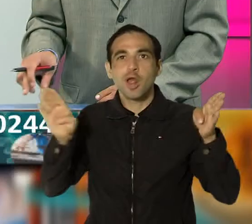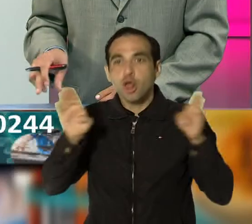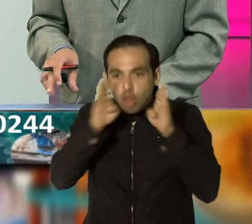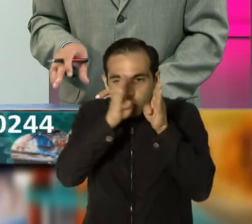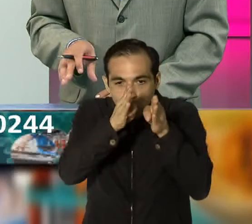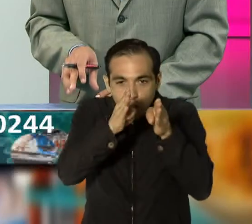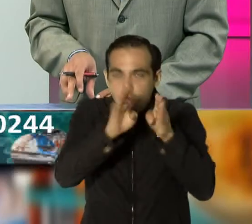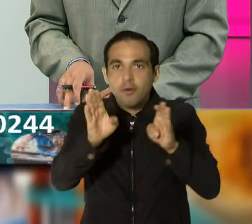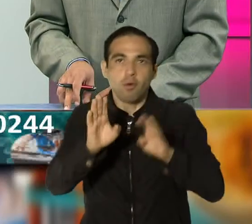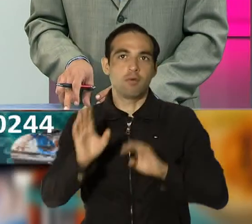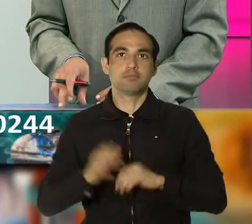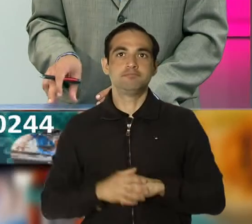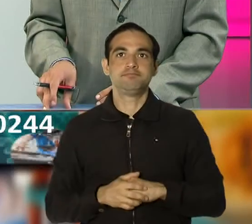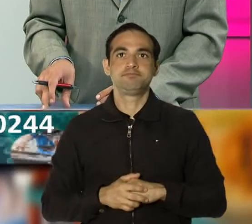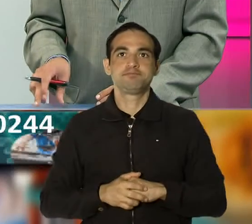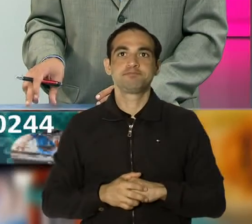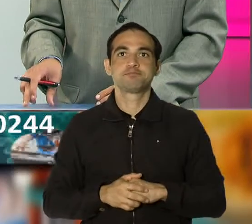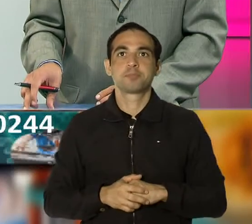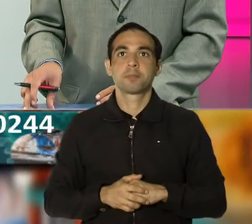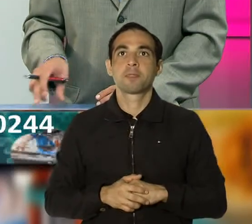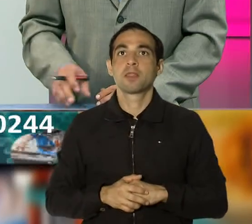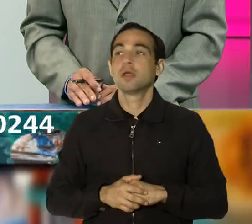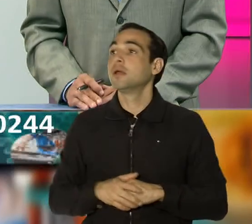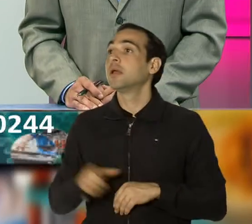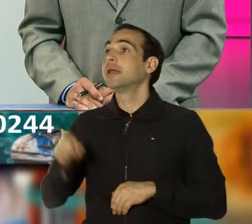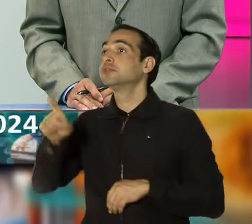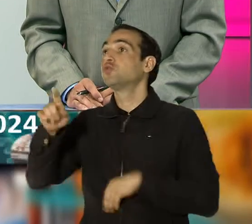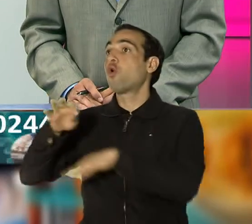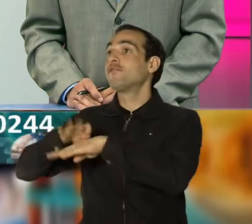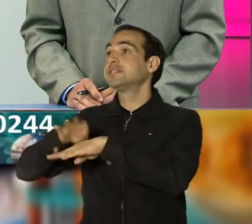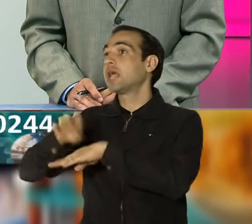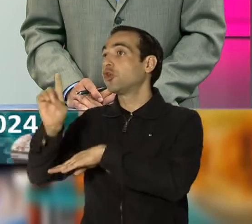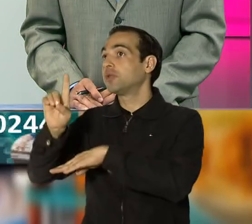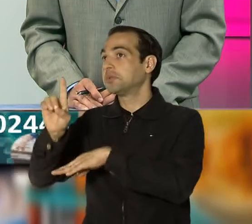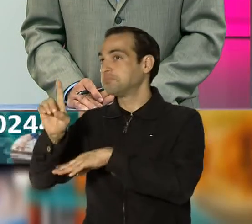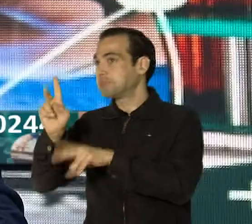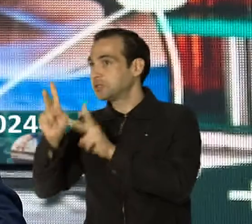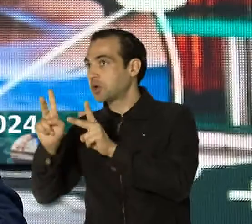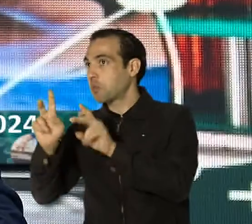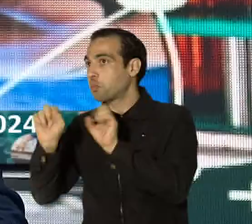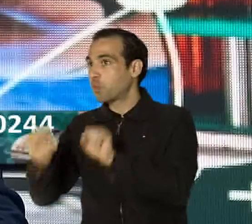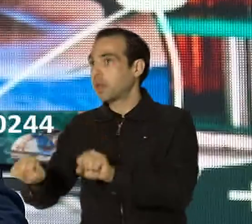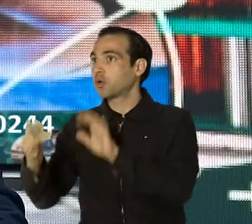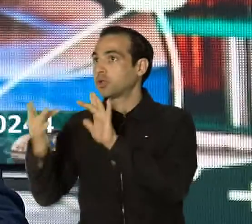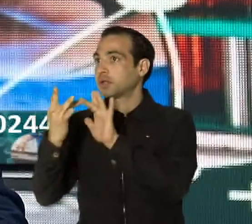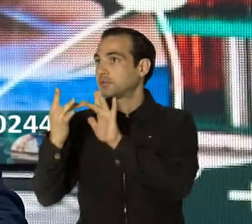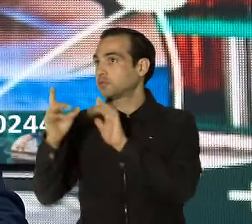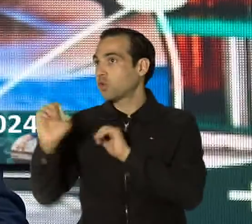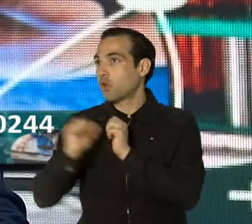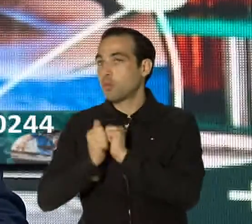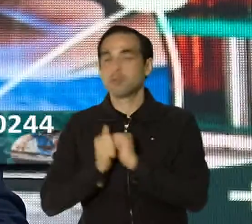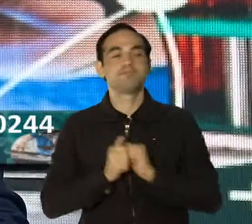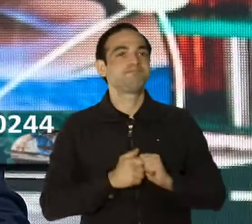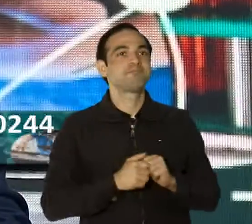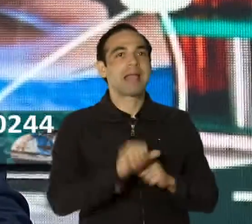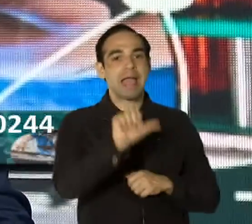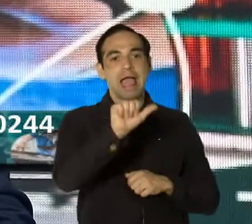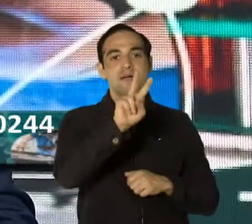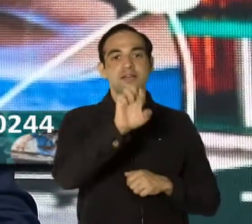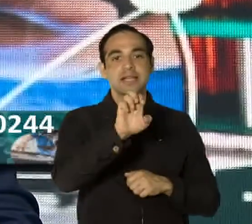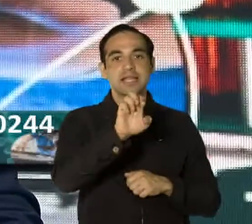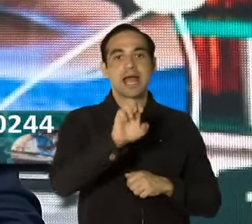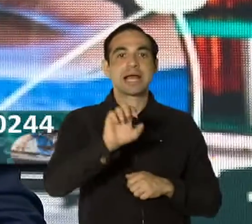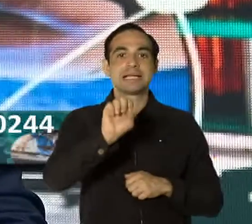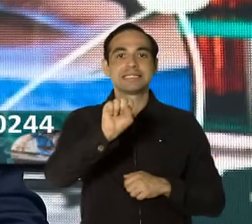para beneficio de quienes nos están aquí viendo a través de WIPR? Estamos en la avenida San Patricio, en Maramar